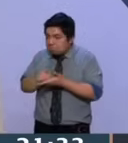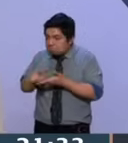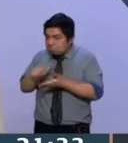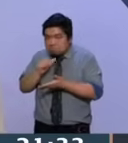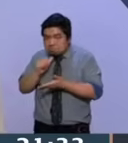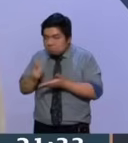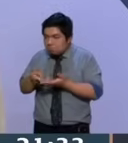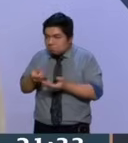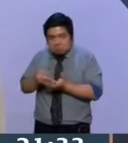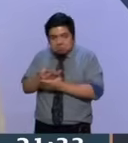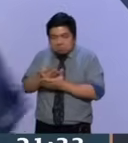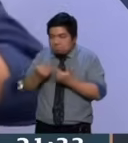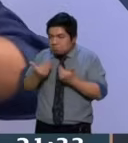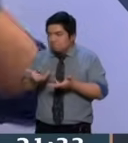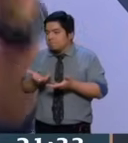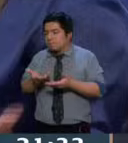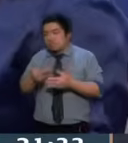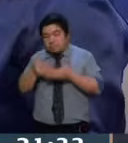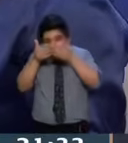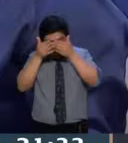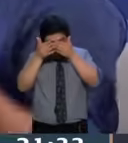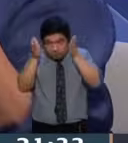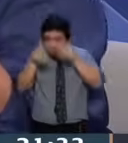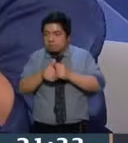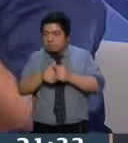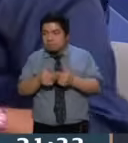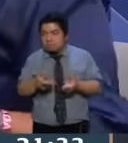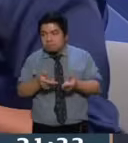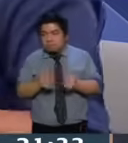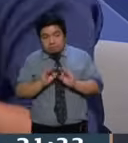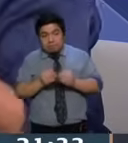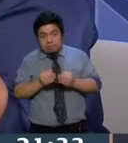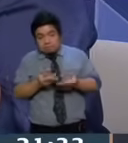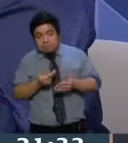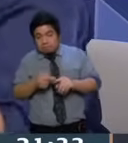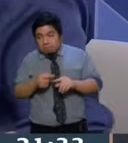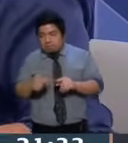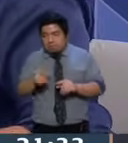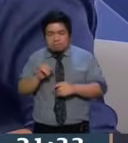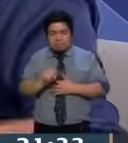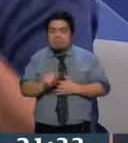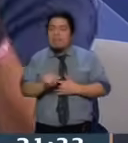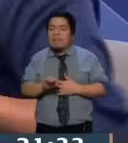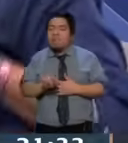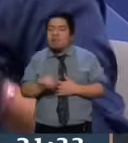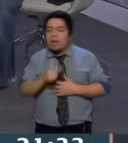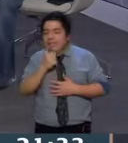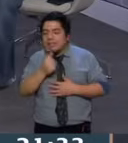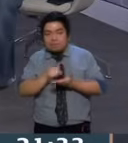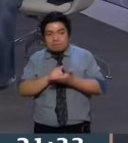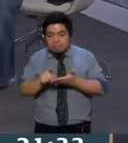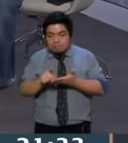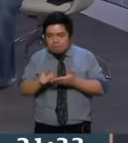salir. No, o sea, necesitamos ver muchísimo más para De allá. forma integral. Por supuesto que, lo ha dicho Santiago Taboada, ningún derecho